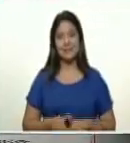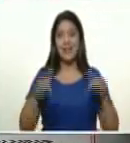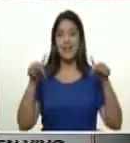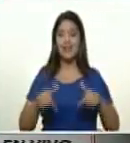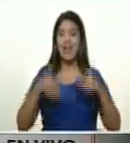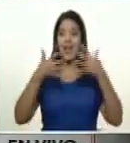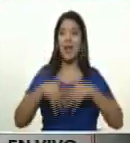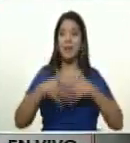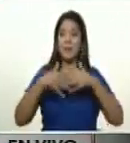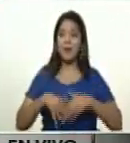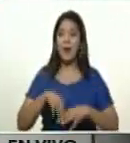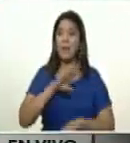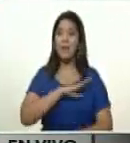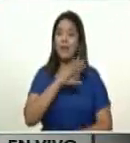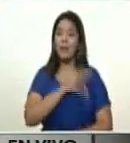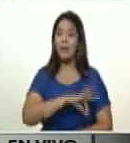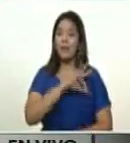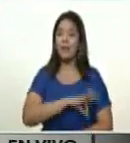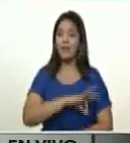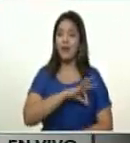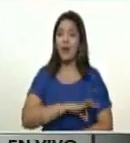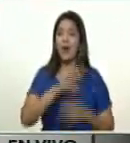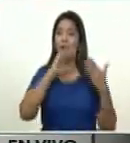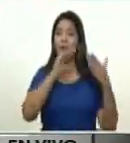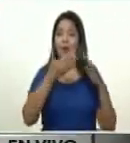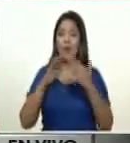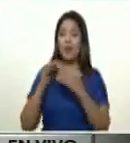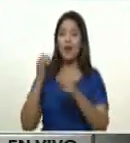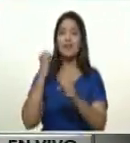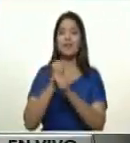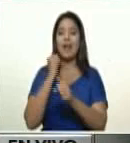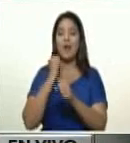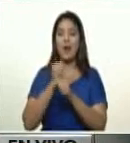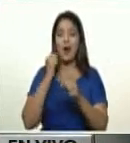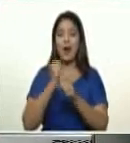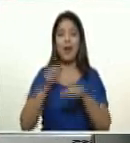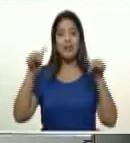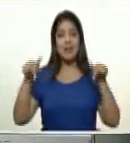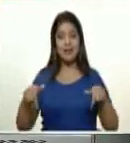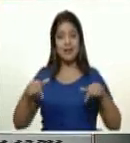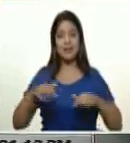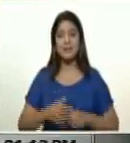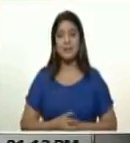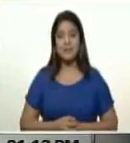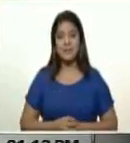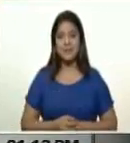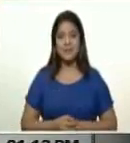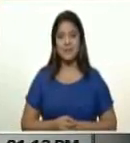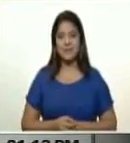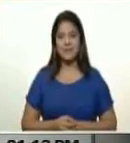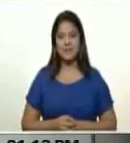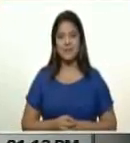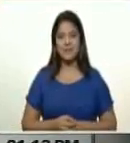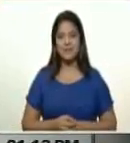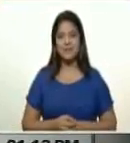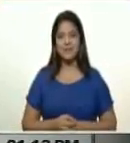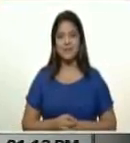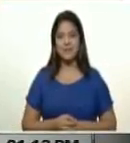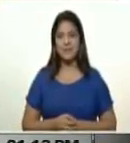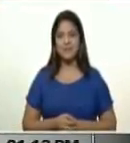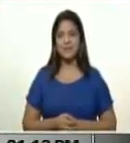de propiedad social directa comunal Trabajadores Alfareros del Gres, ¿verdad? Desde esta área de